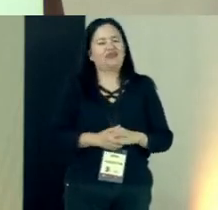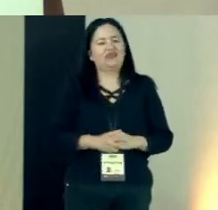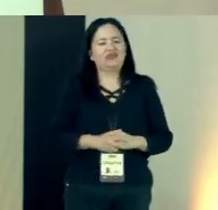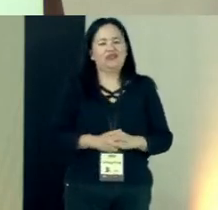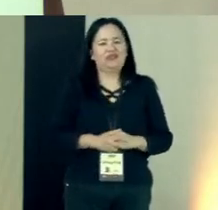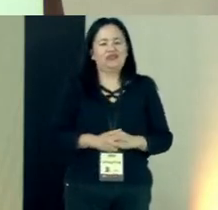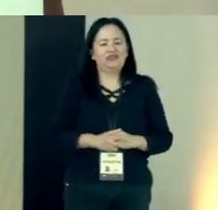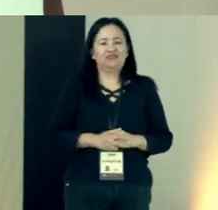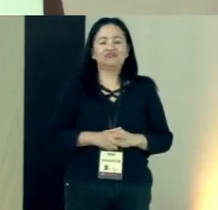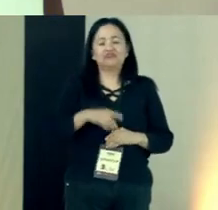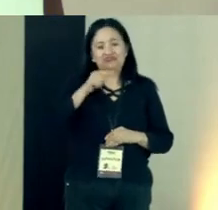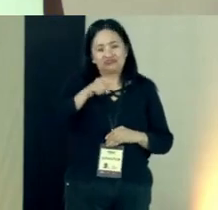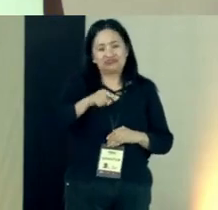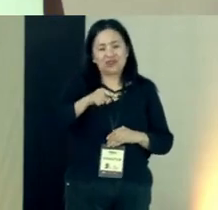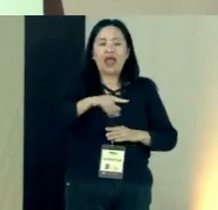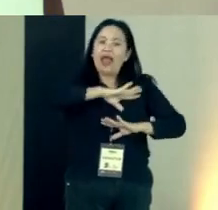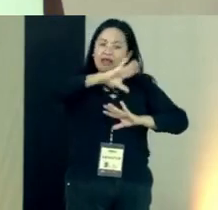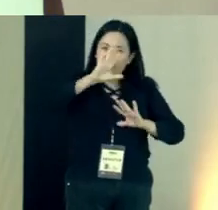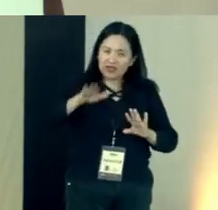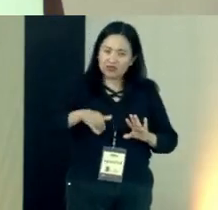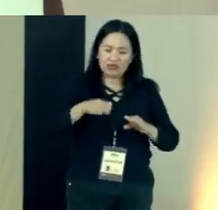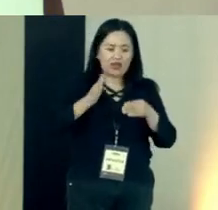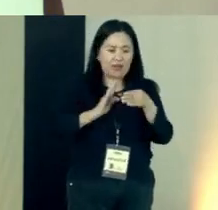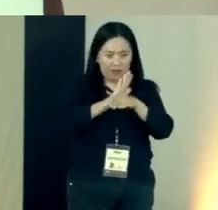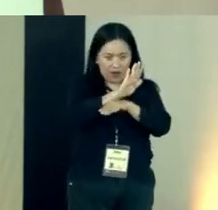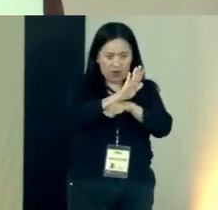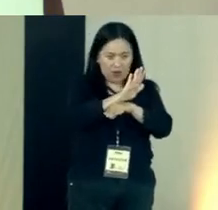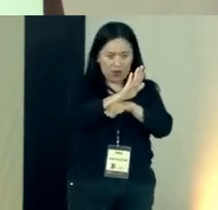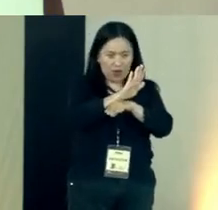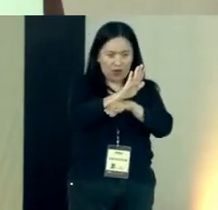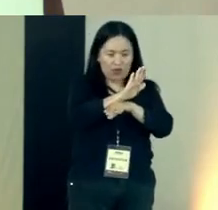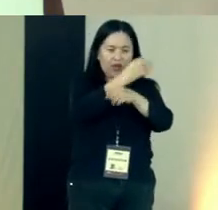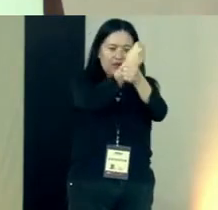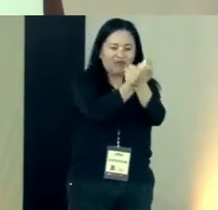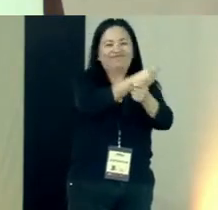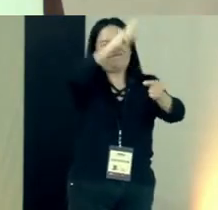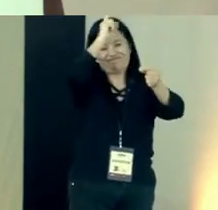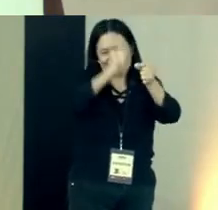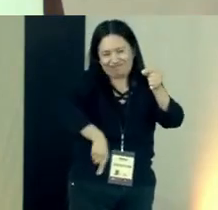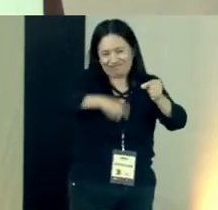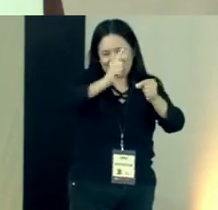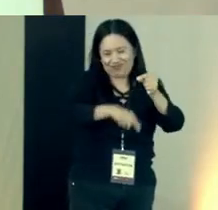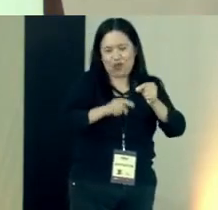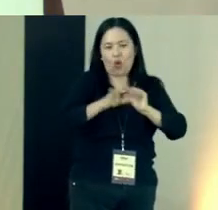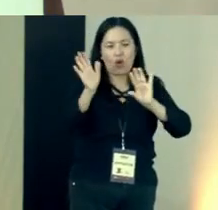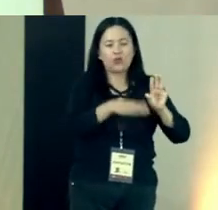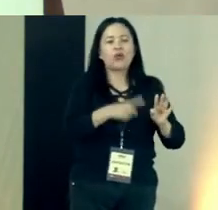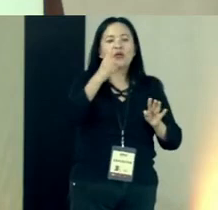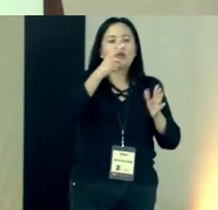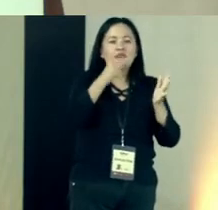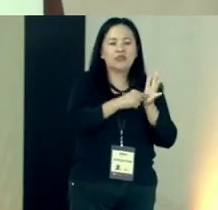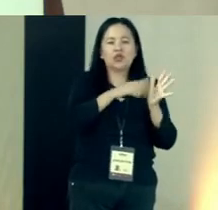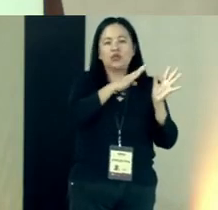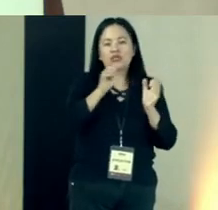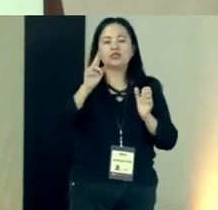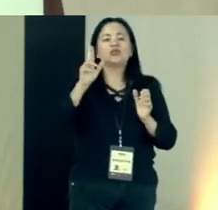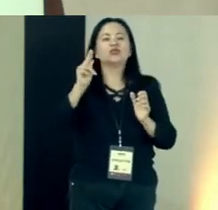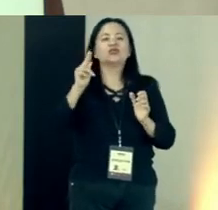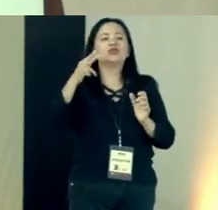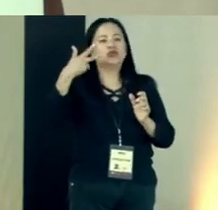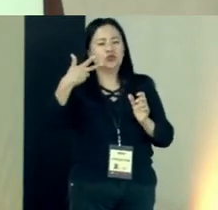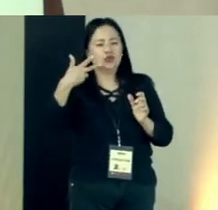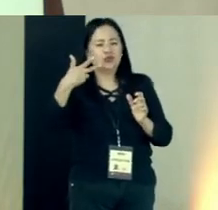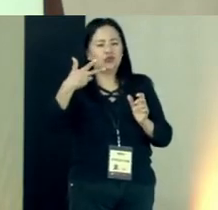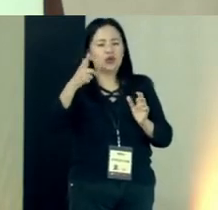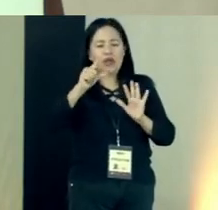el país que más tarde abolió la esclavitud. En Brasil la esclavitud se abolió en 1888. Y las primeras leyes que empezaron